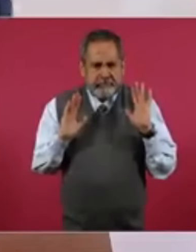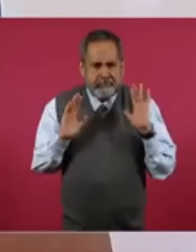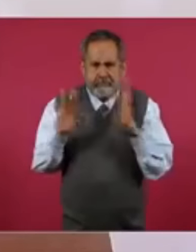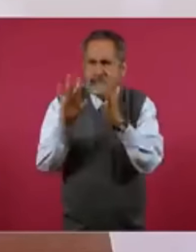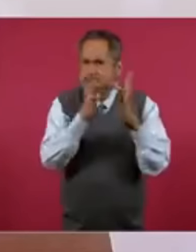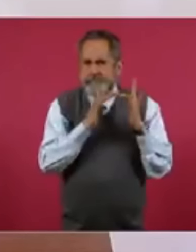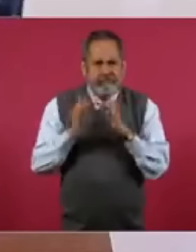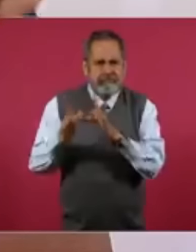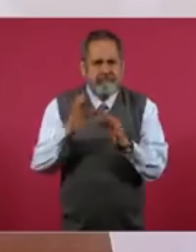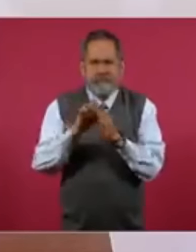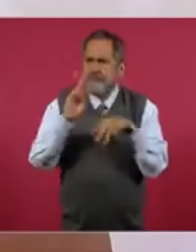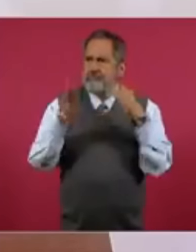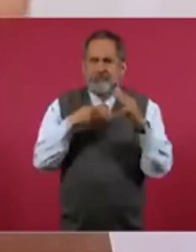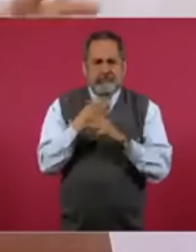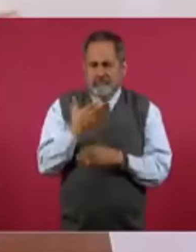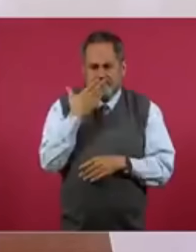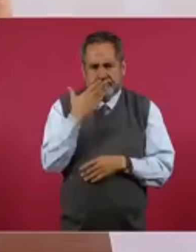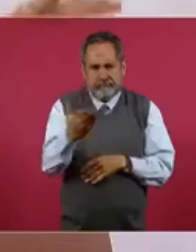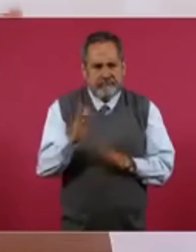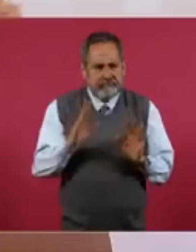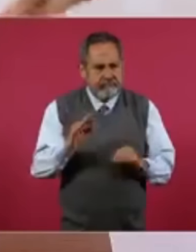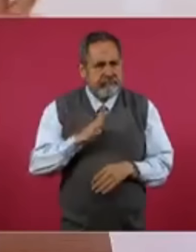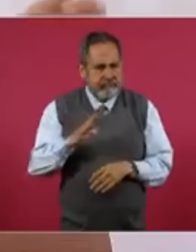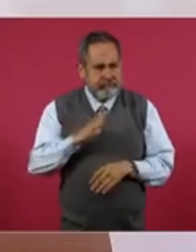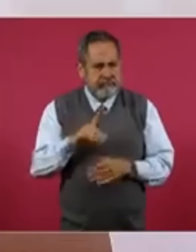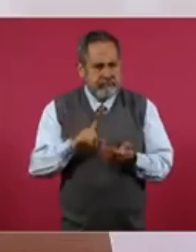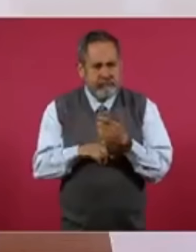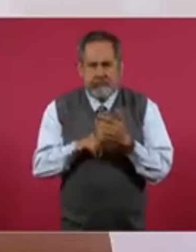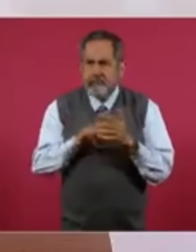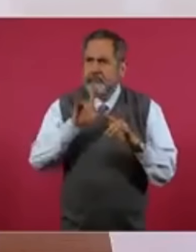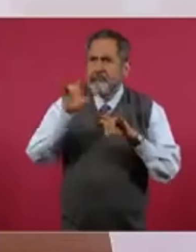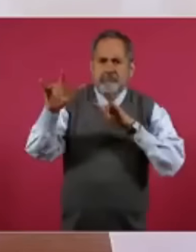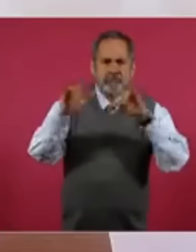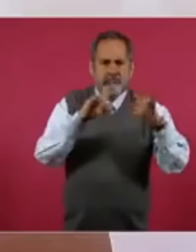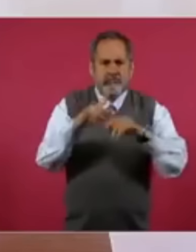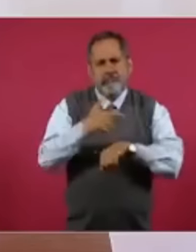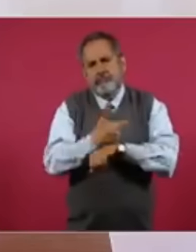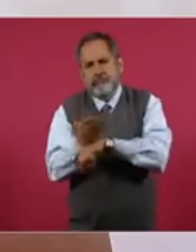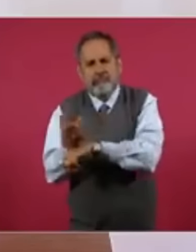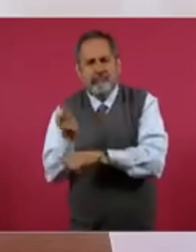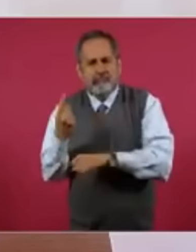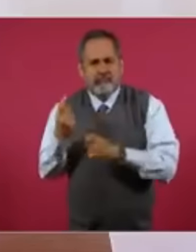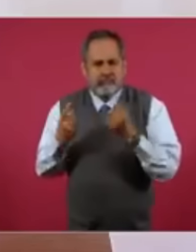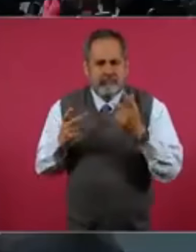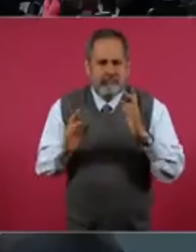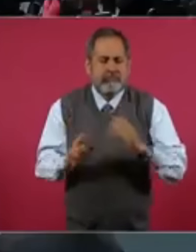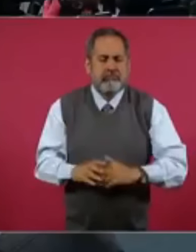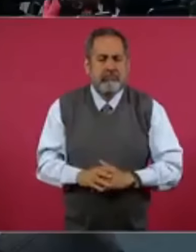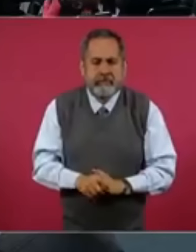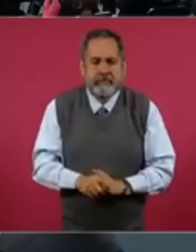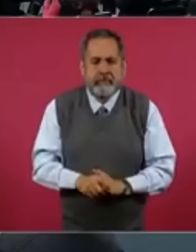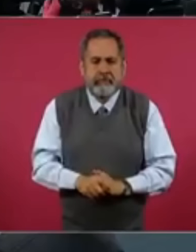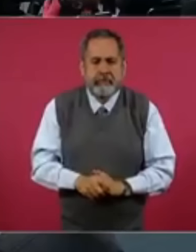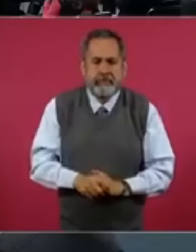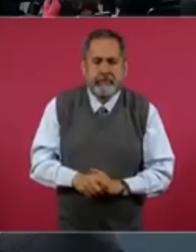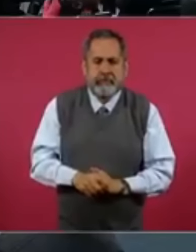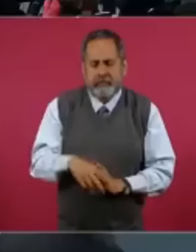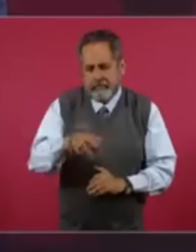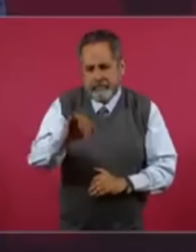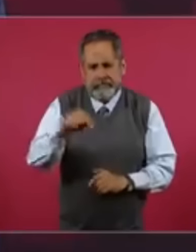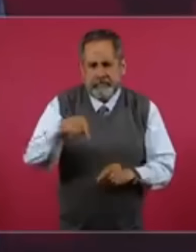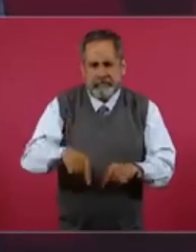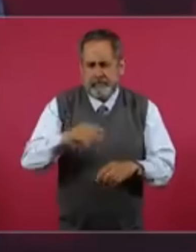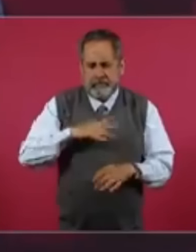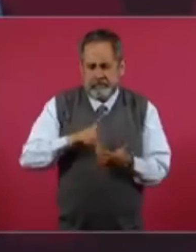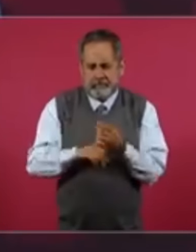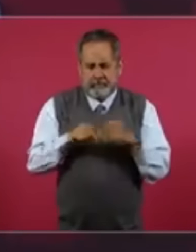conectividad que se tiene a nivel mundial, sí están teniendo demora. ¿Los sistemas del gobierno federal? Sí, aquí no